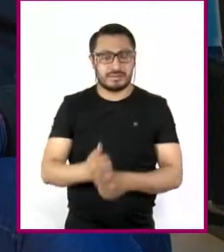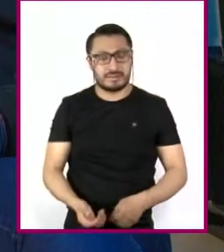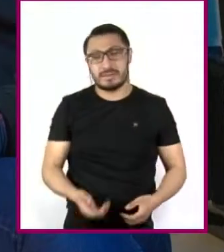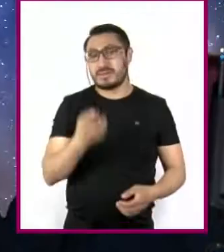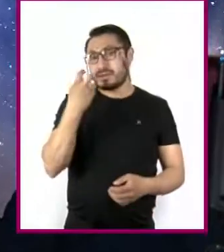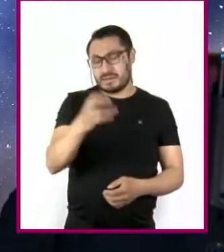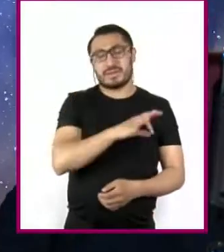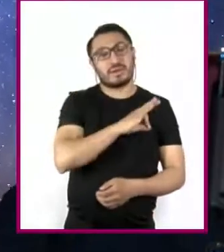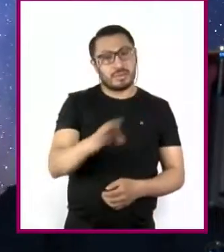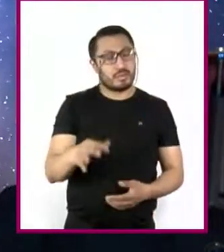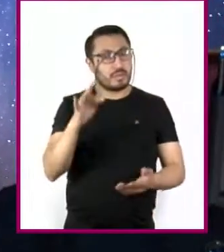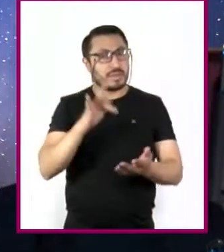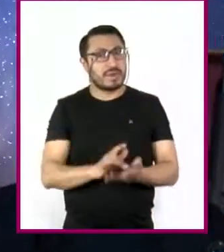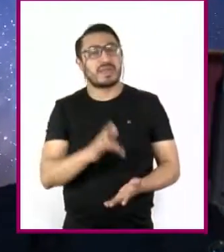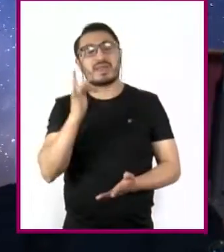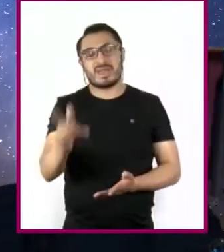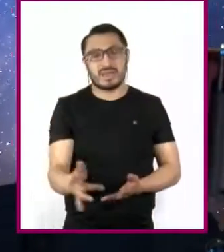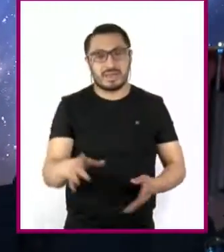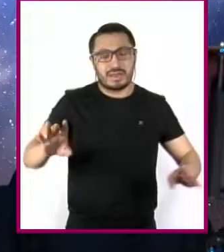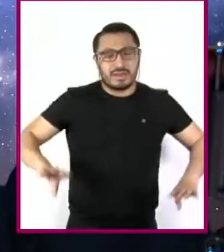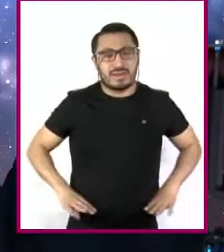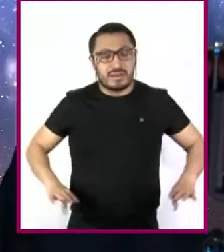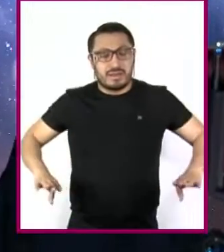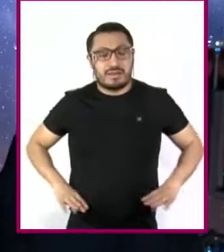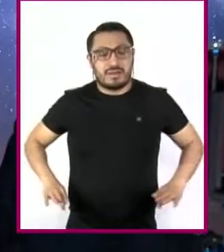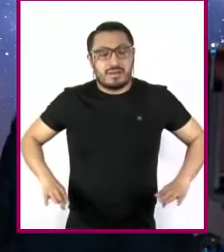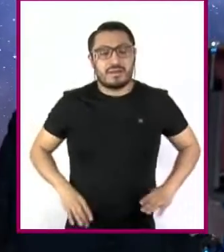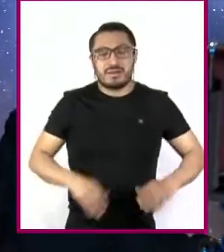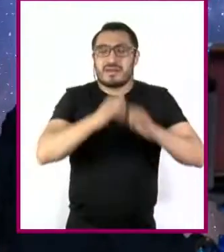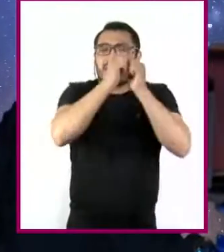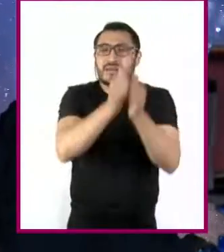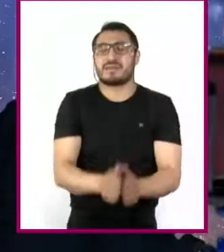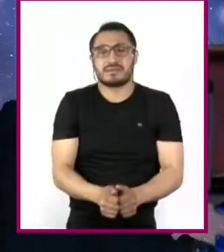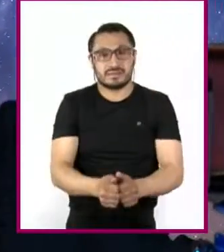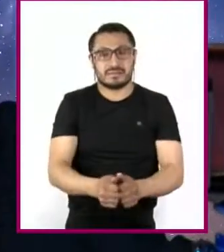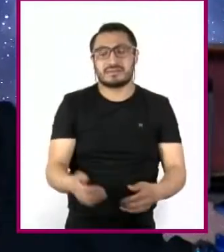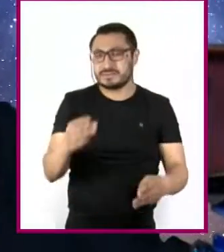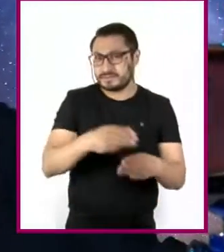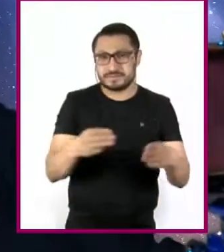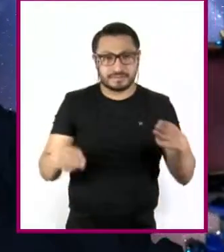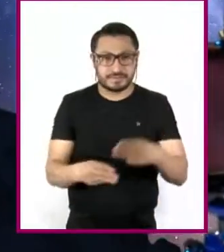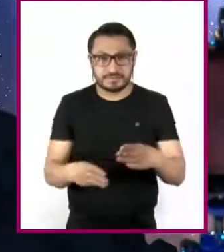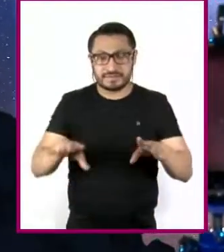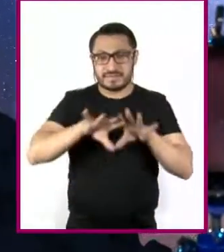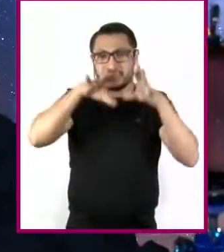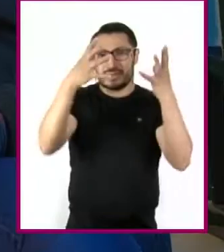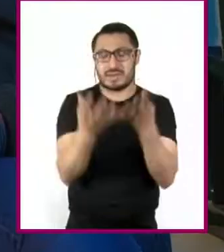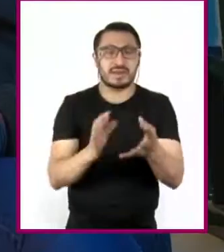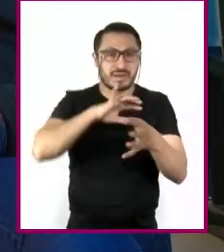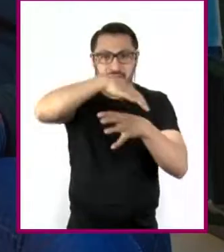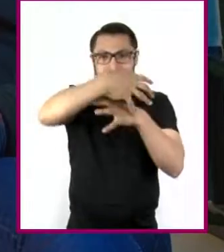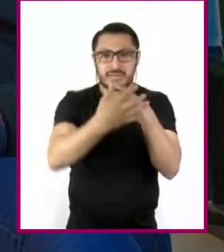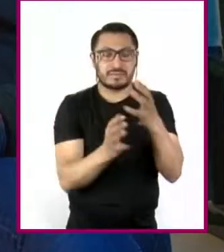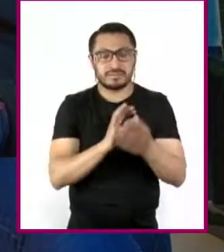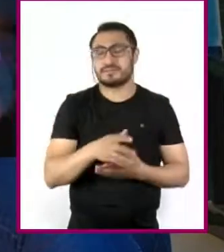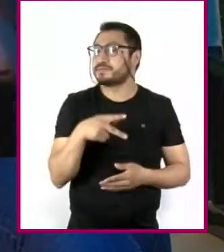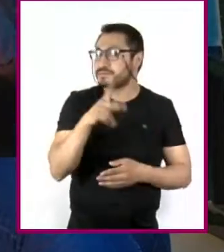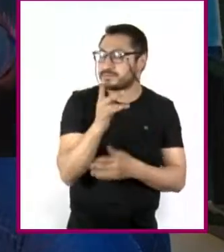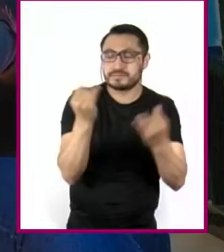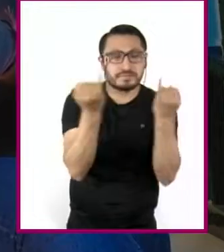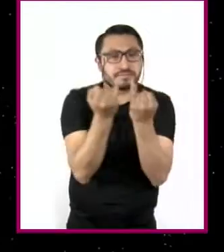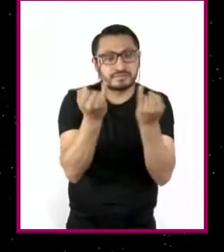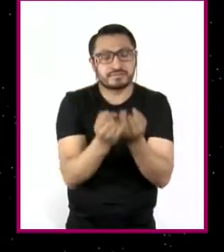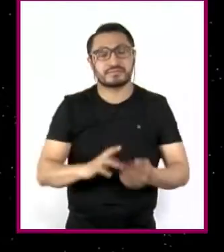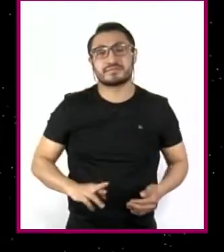es posible gracias a su cualidad de quedar depositados en los materiales de la superficie terrestre. Pero también hay